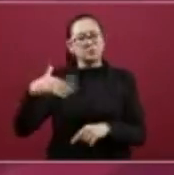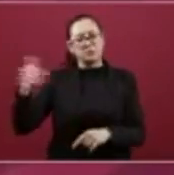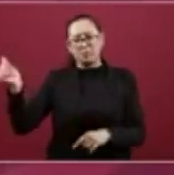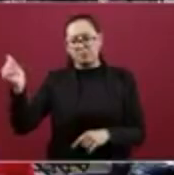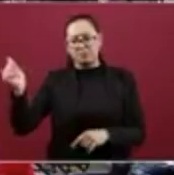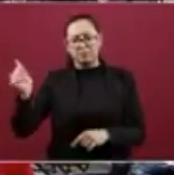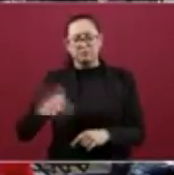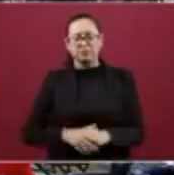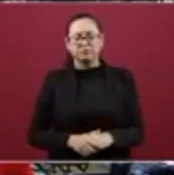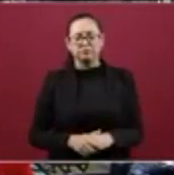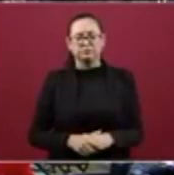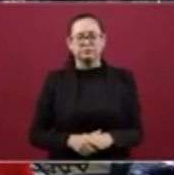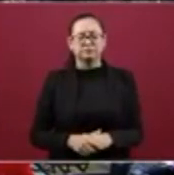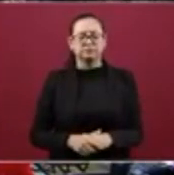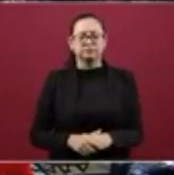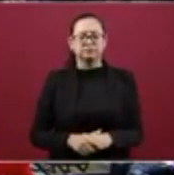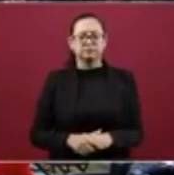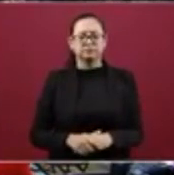que ir.